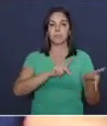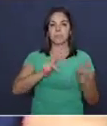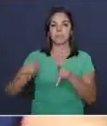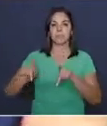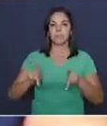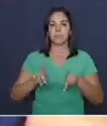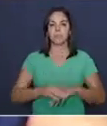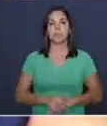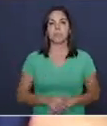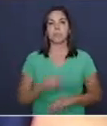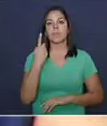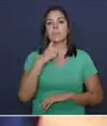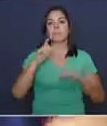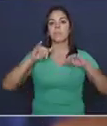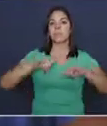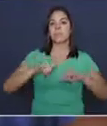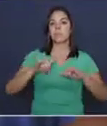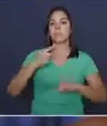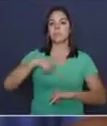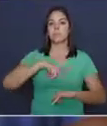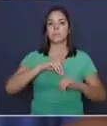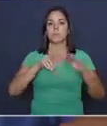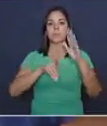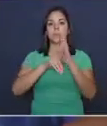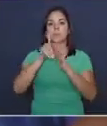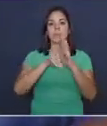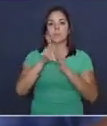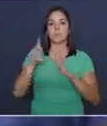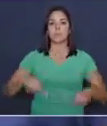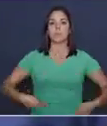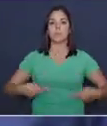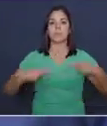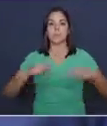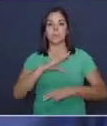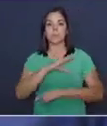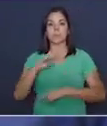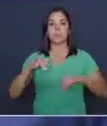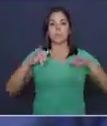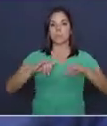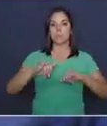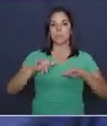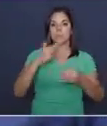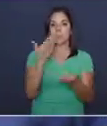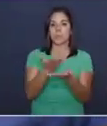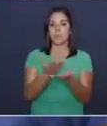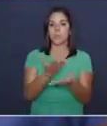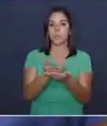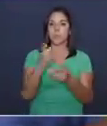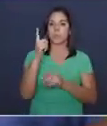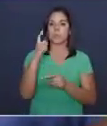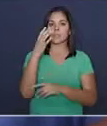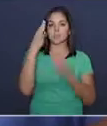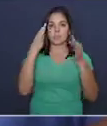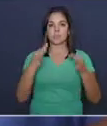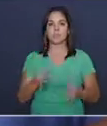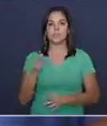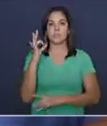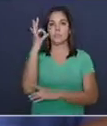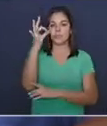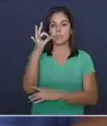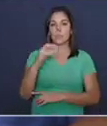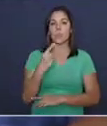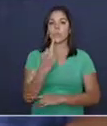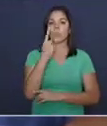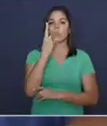Para mantener nuestro nivel de desarrollo humano y para sostener una apuesta creíble al futuro, no hay